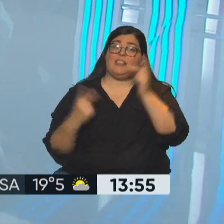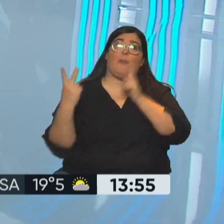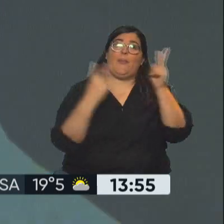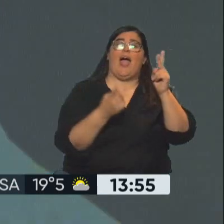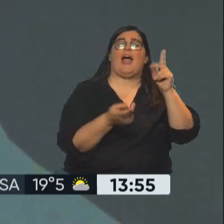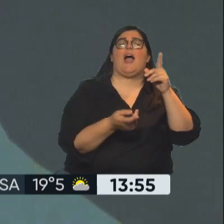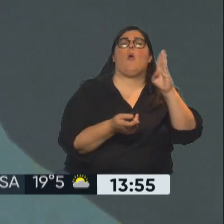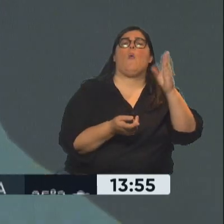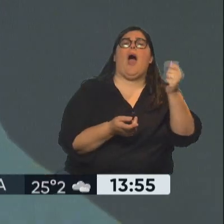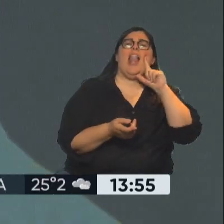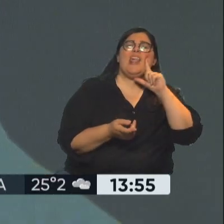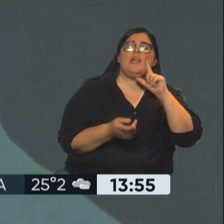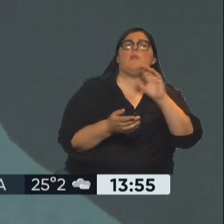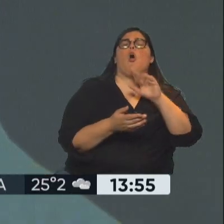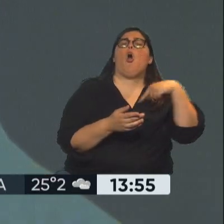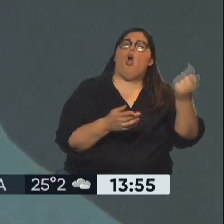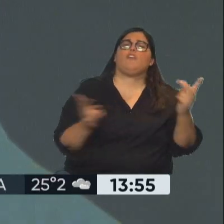participar de una nueva Cumbre del grupo de los 20